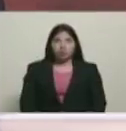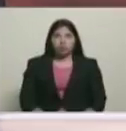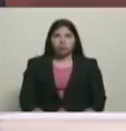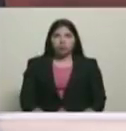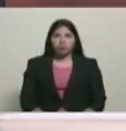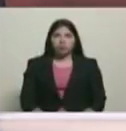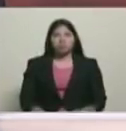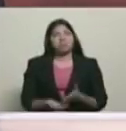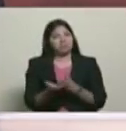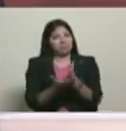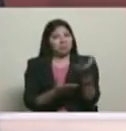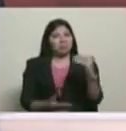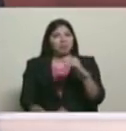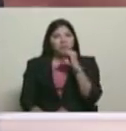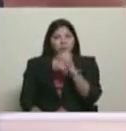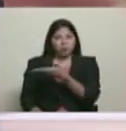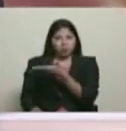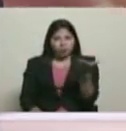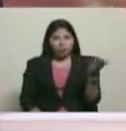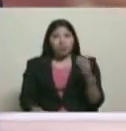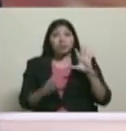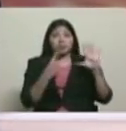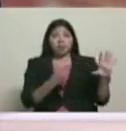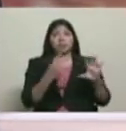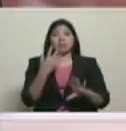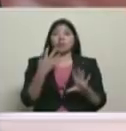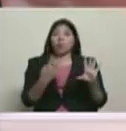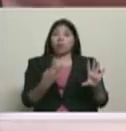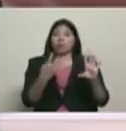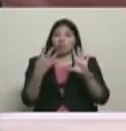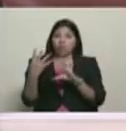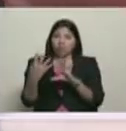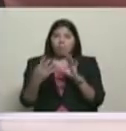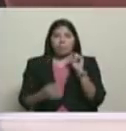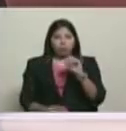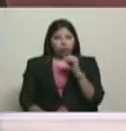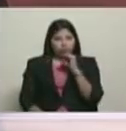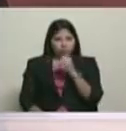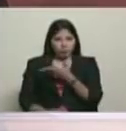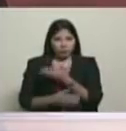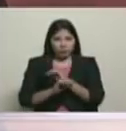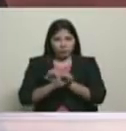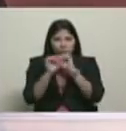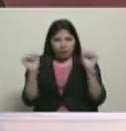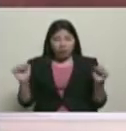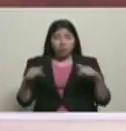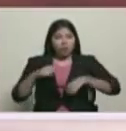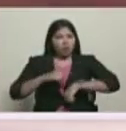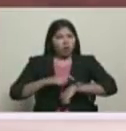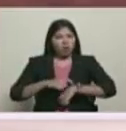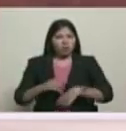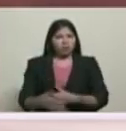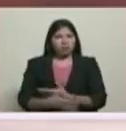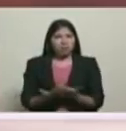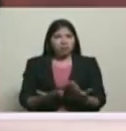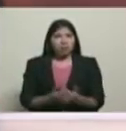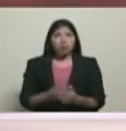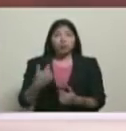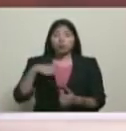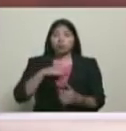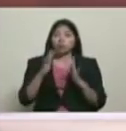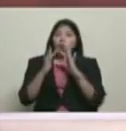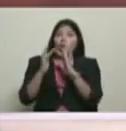Bien, continuamos con más información. 6:59 minutos de la mañana en la emisión matutina de La Noticia. A esta hora vamos a contactar